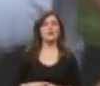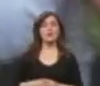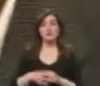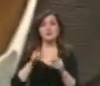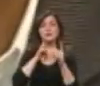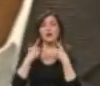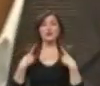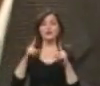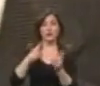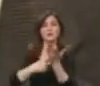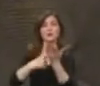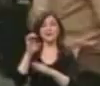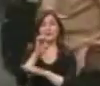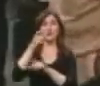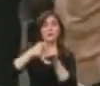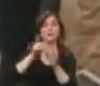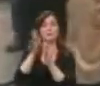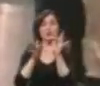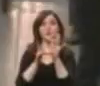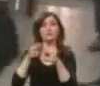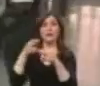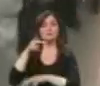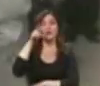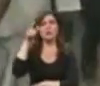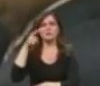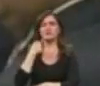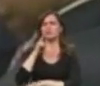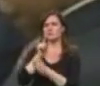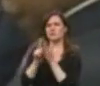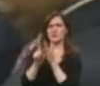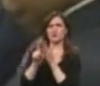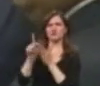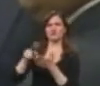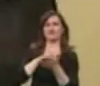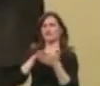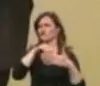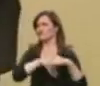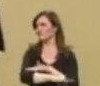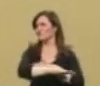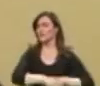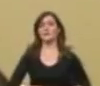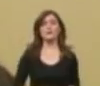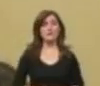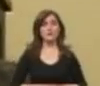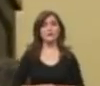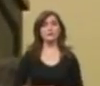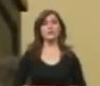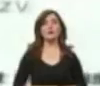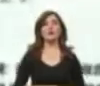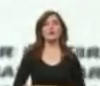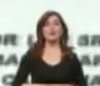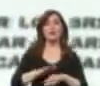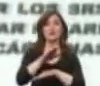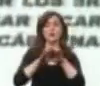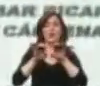enero hasta abril de ese año, cuando el exfiscal Galo Chiriboga desestimó la denuncia y se procedió a archivarla. El minuto a minuto de la polémica en torno al